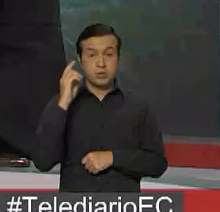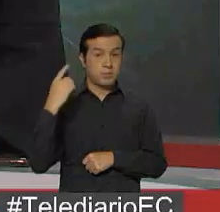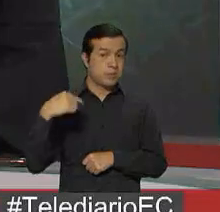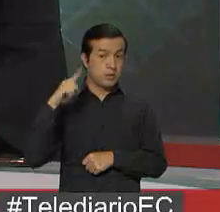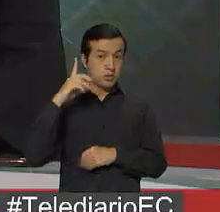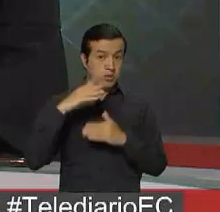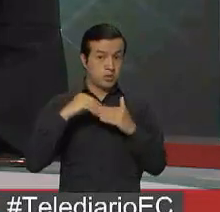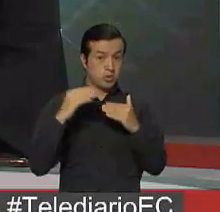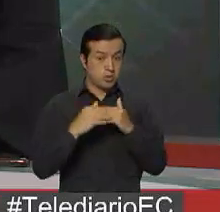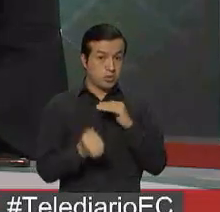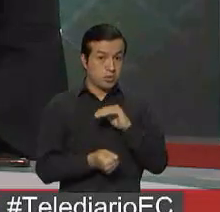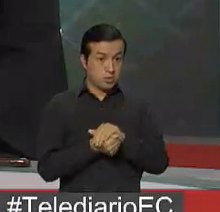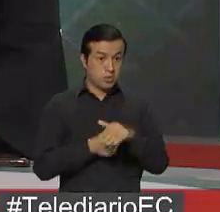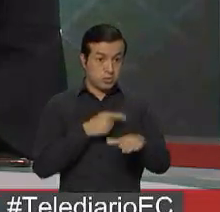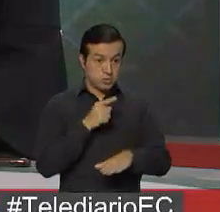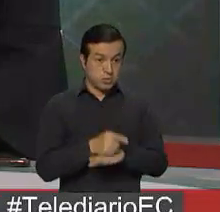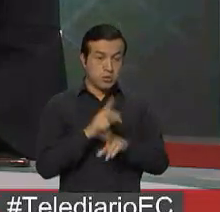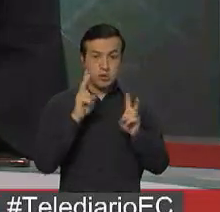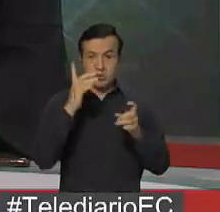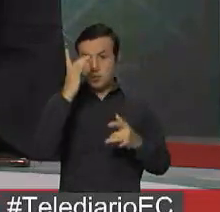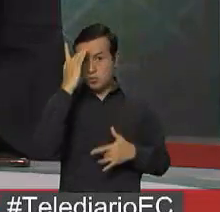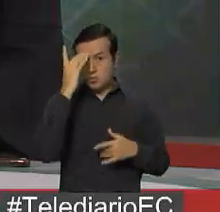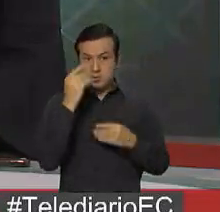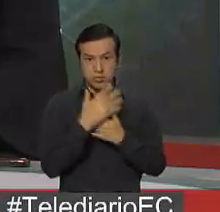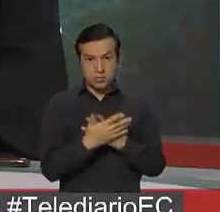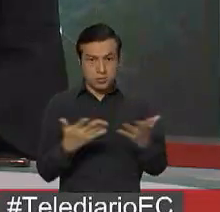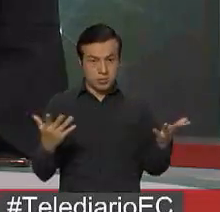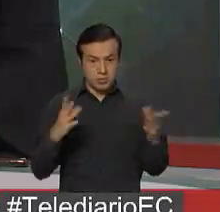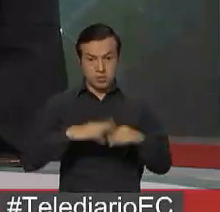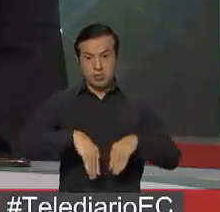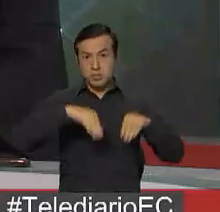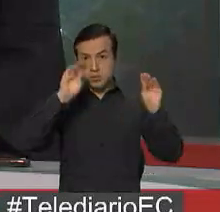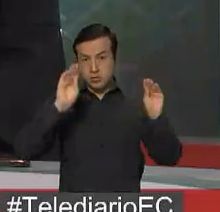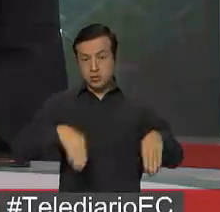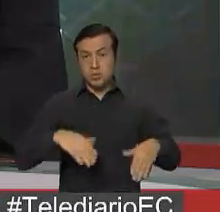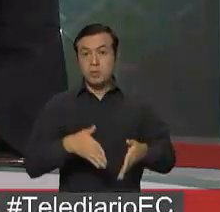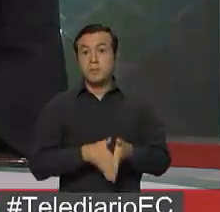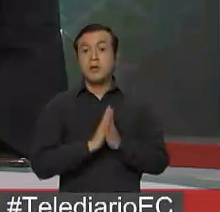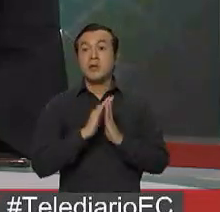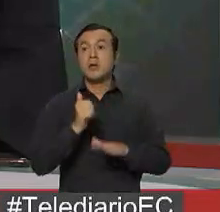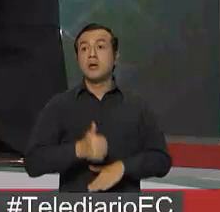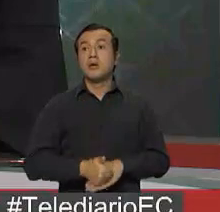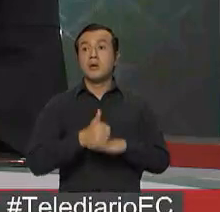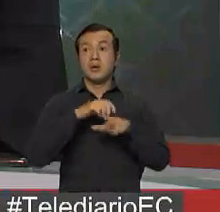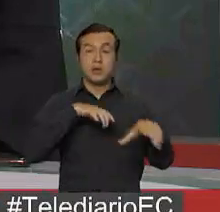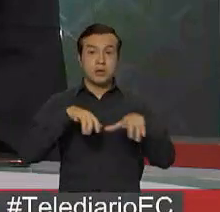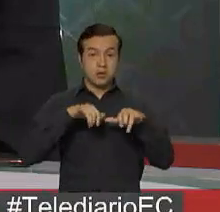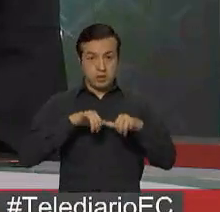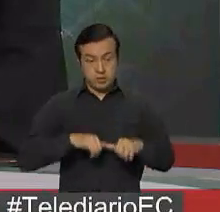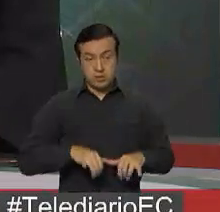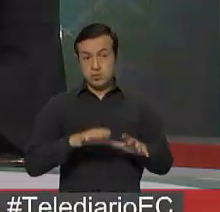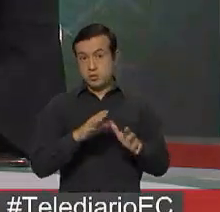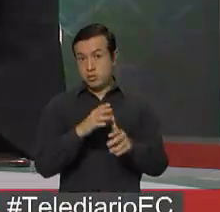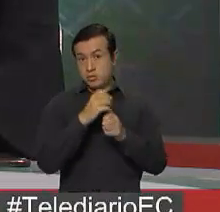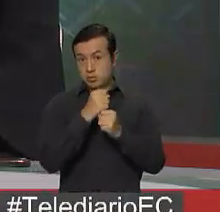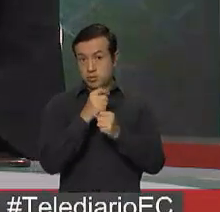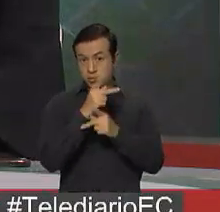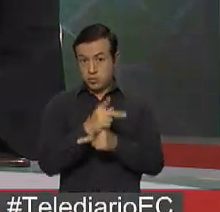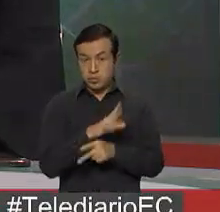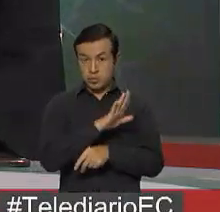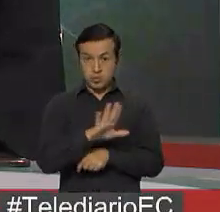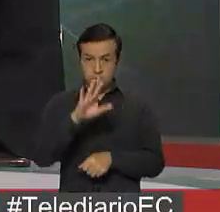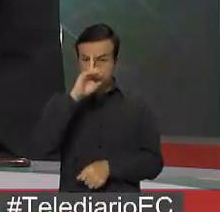por el aislamiento dispuesto por el cob y 19 los textileros piden a las autoridades a retomar actividades de manera segura para proteger los